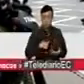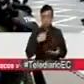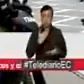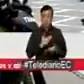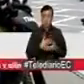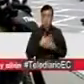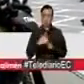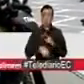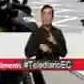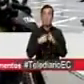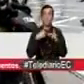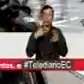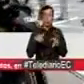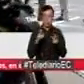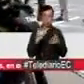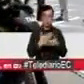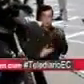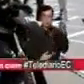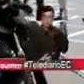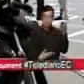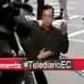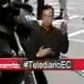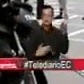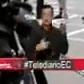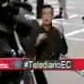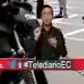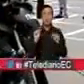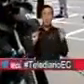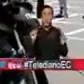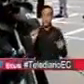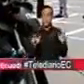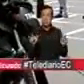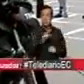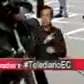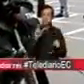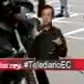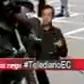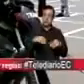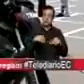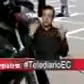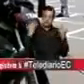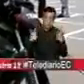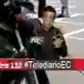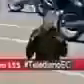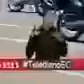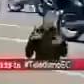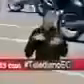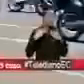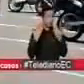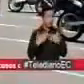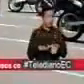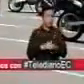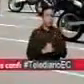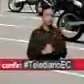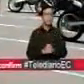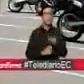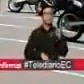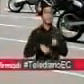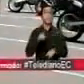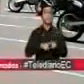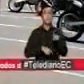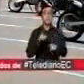personas, posean el salvoconducto. La circulación ha sido mínima, la ciudadanía ha acogido la disposición del Ejecutivo. Muy bien,